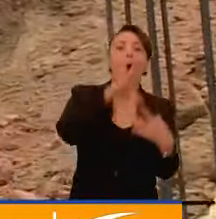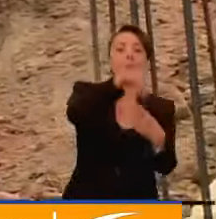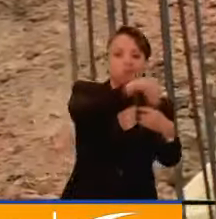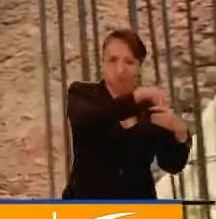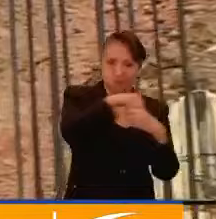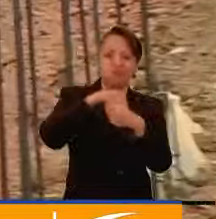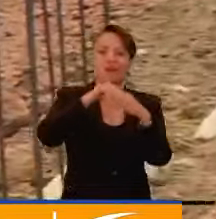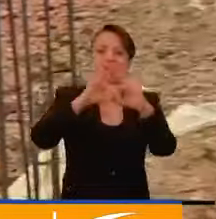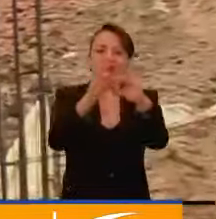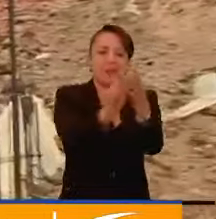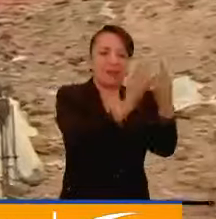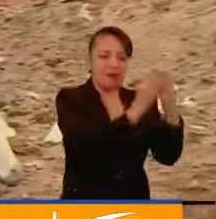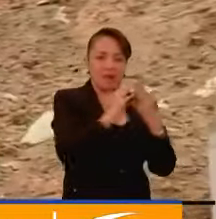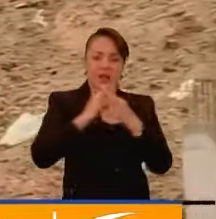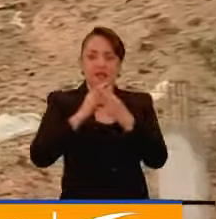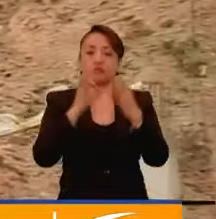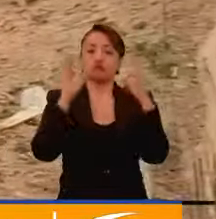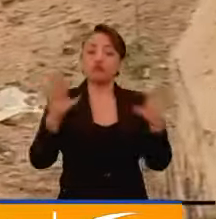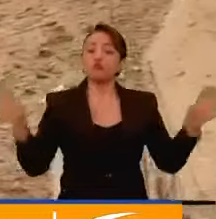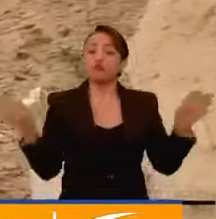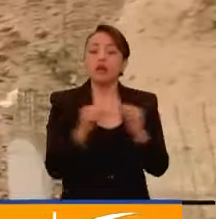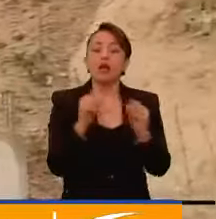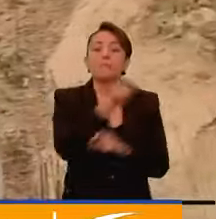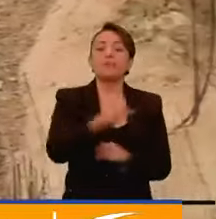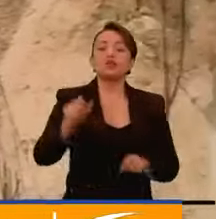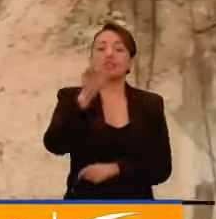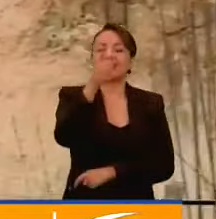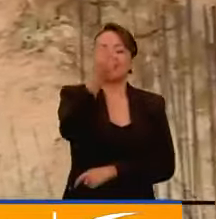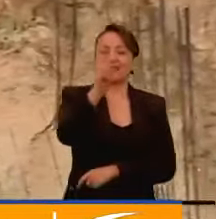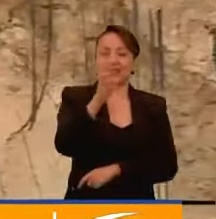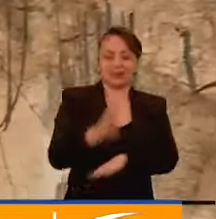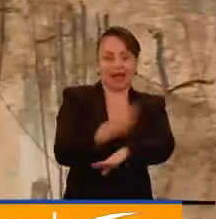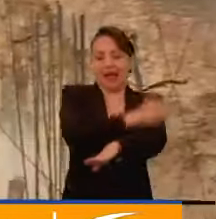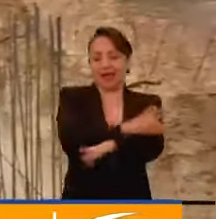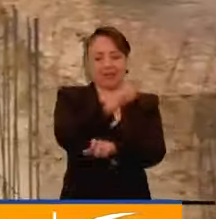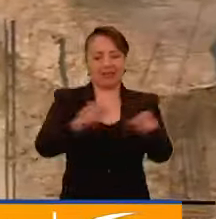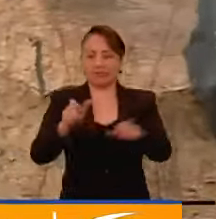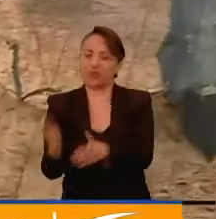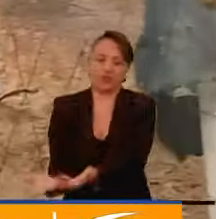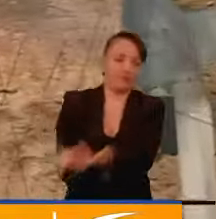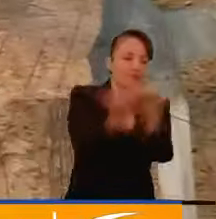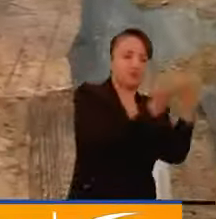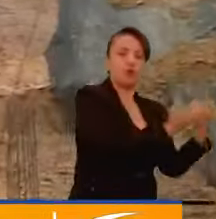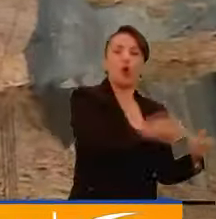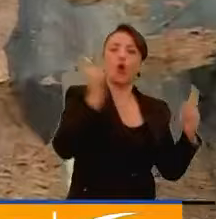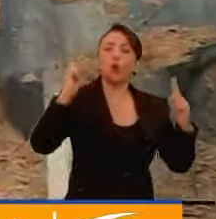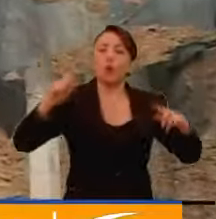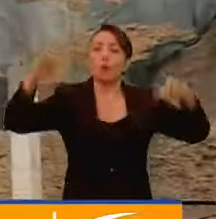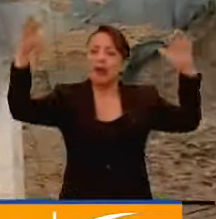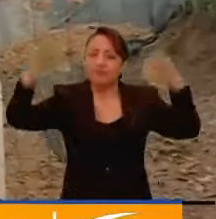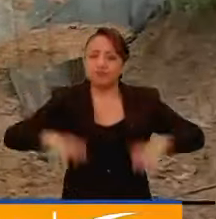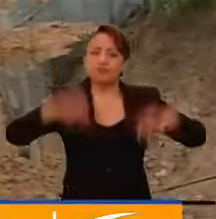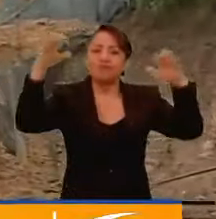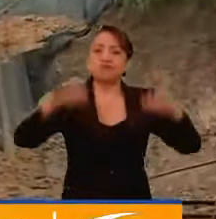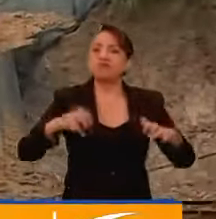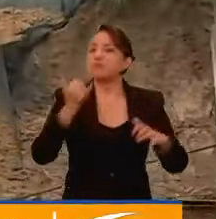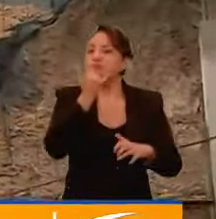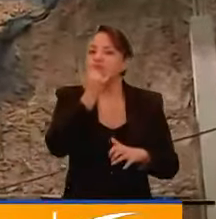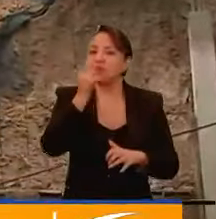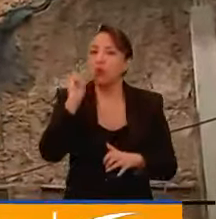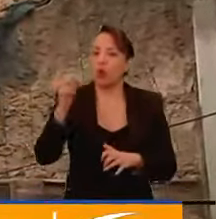cinco familias serían 17 personas que lograron evacuar pues debido a las Fuertes lluvias está desprendiendo